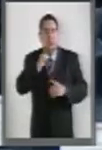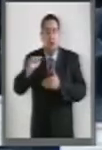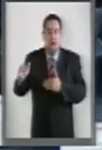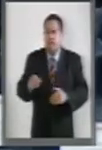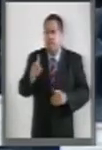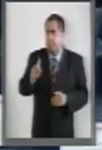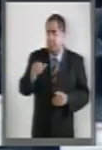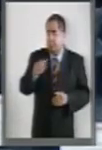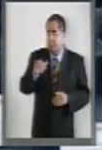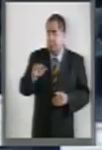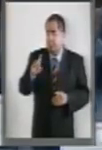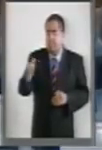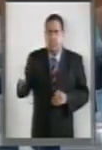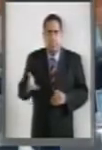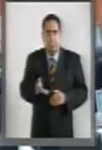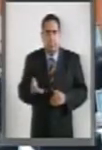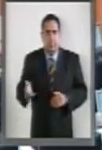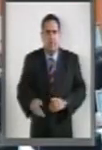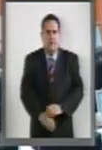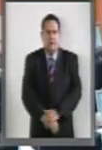Monreal Ávila.